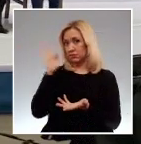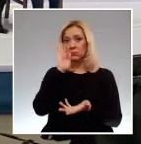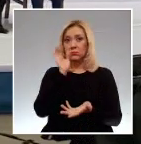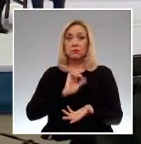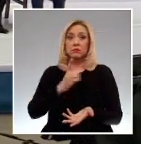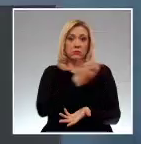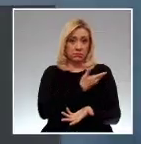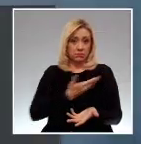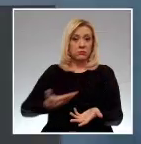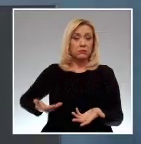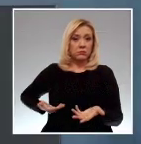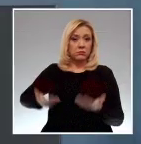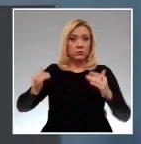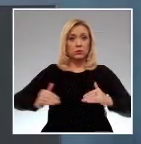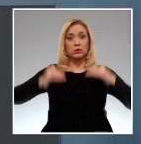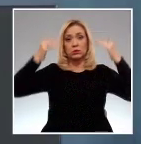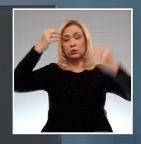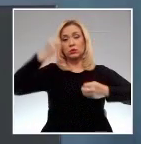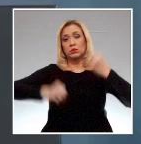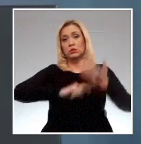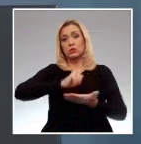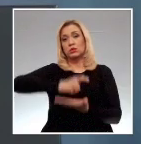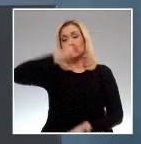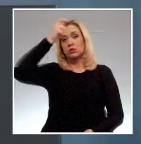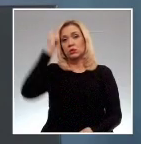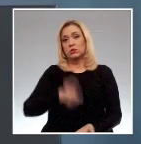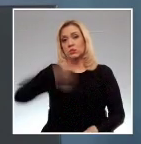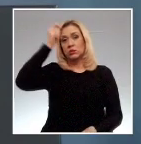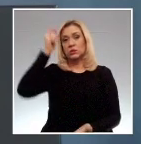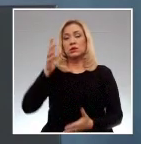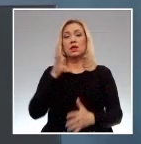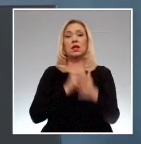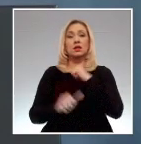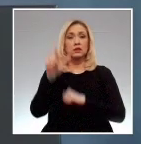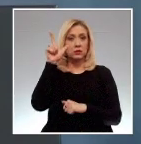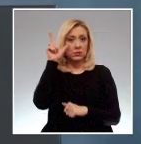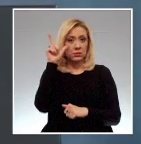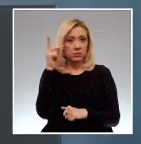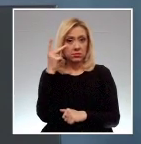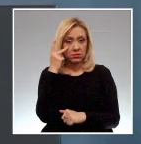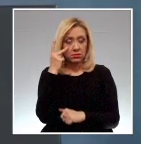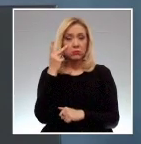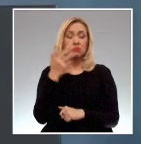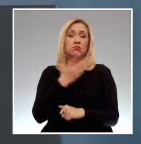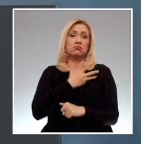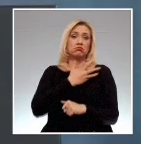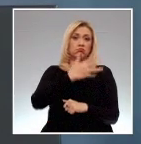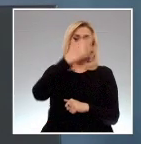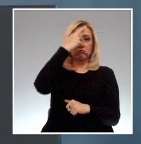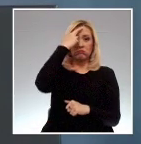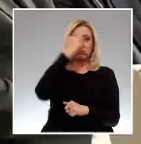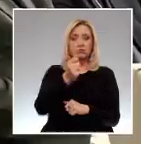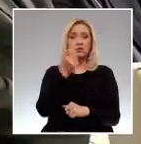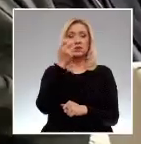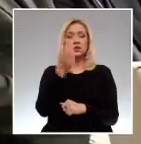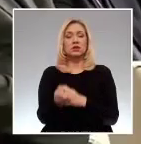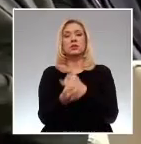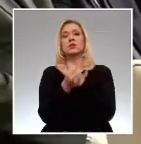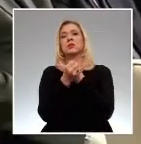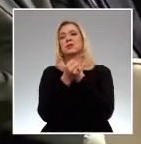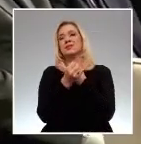presidenta de la Suprema Corte de Justicia de la Nación y del Consejo de la Judicatura Federal, al inaugurar en Aguascalientes